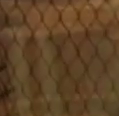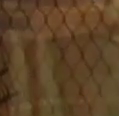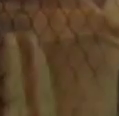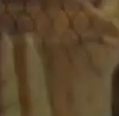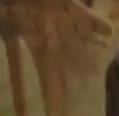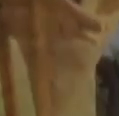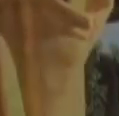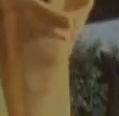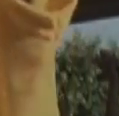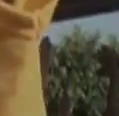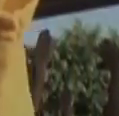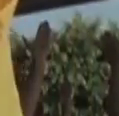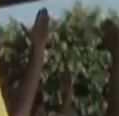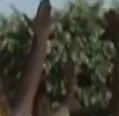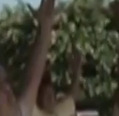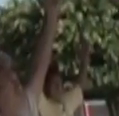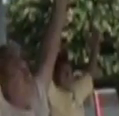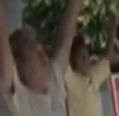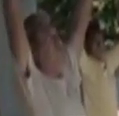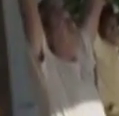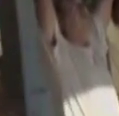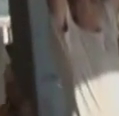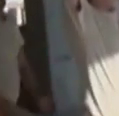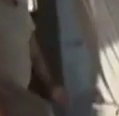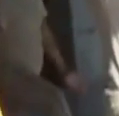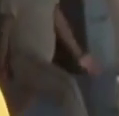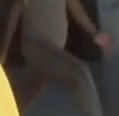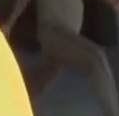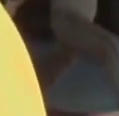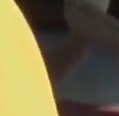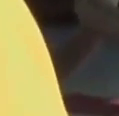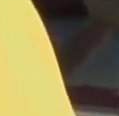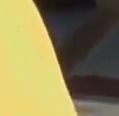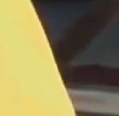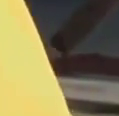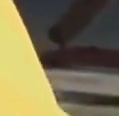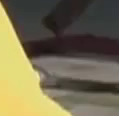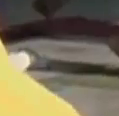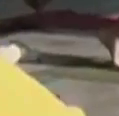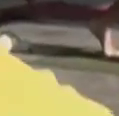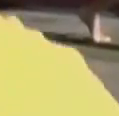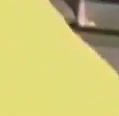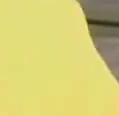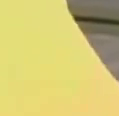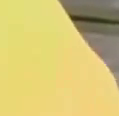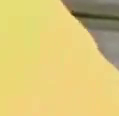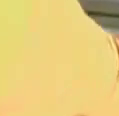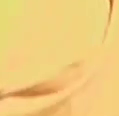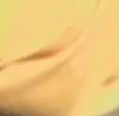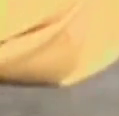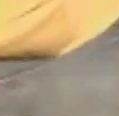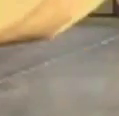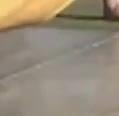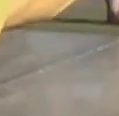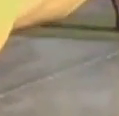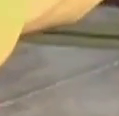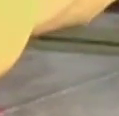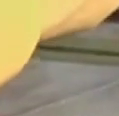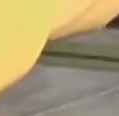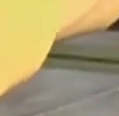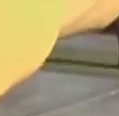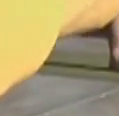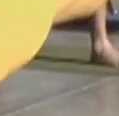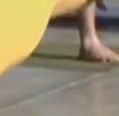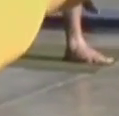dos dependencias, varonil y femenil, y después ya se fueron agregando otros maestros de yoga, algunos de los cuales todavía